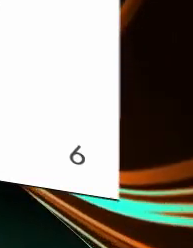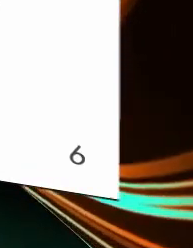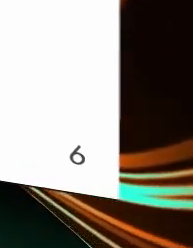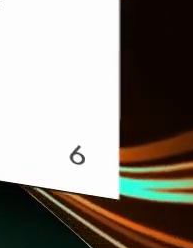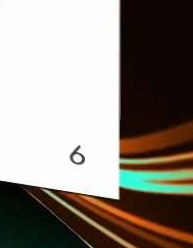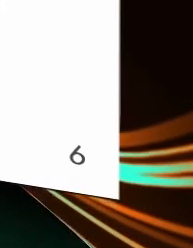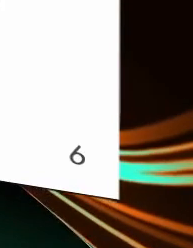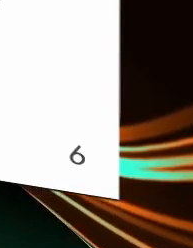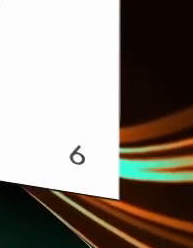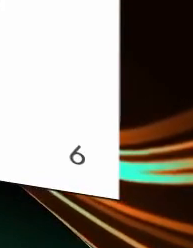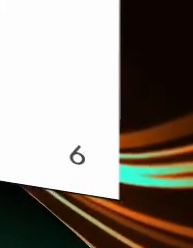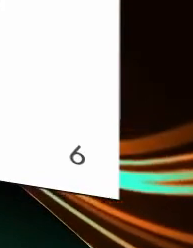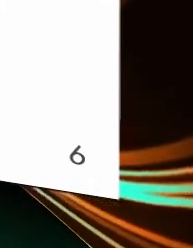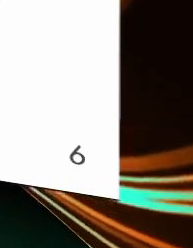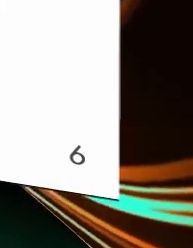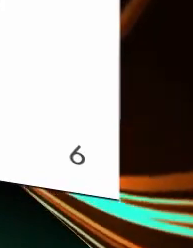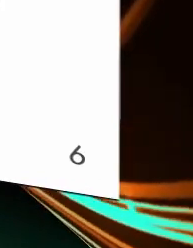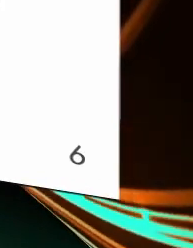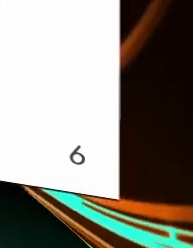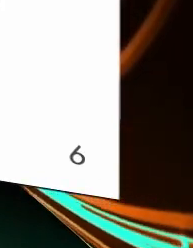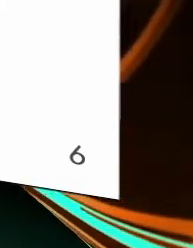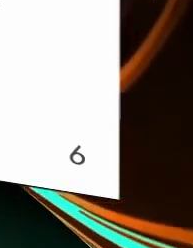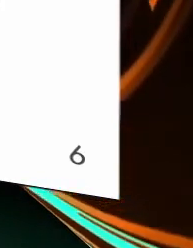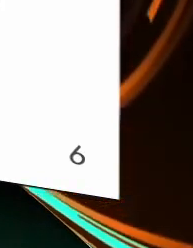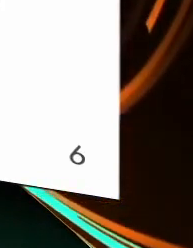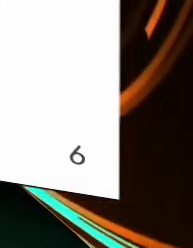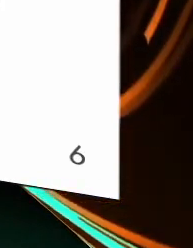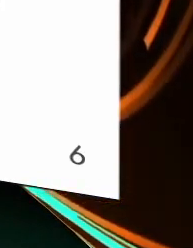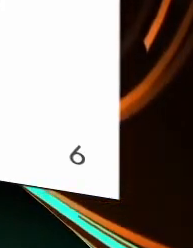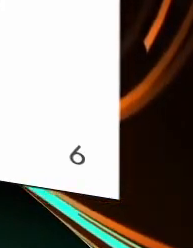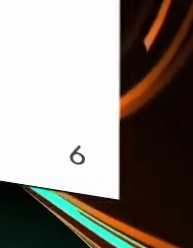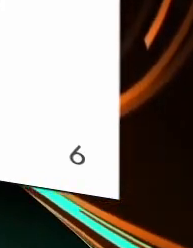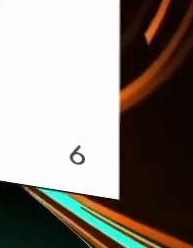particulares. Yo diría eso en resumen,